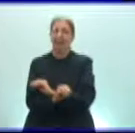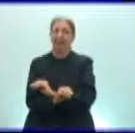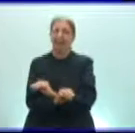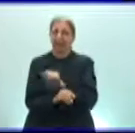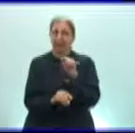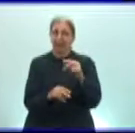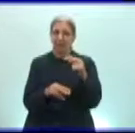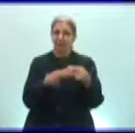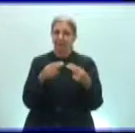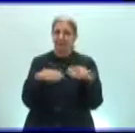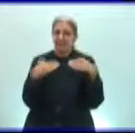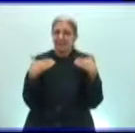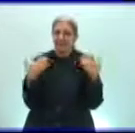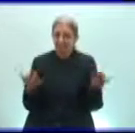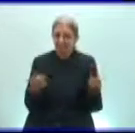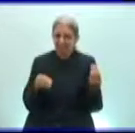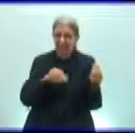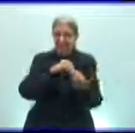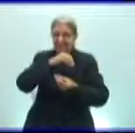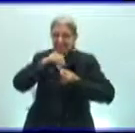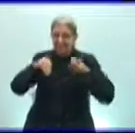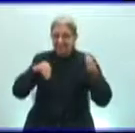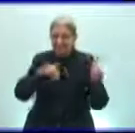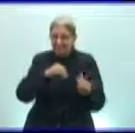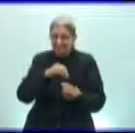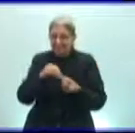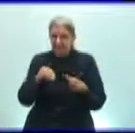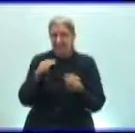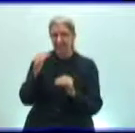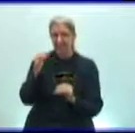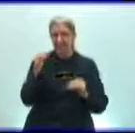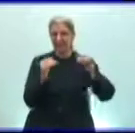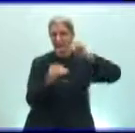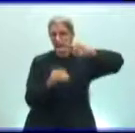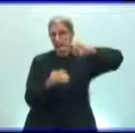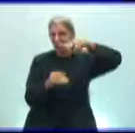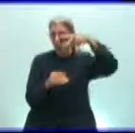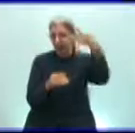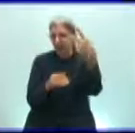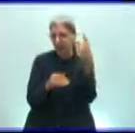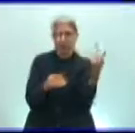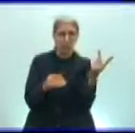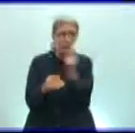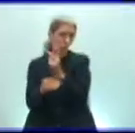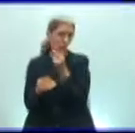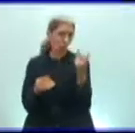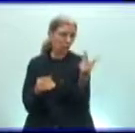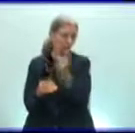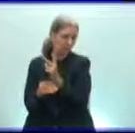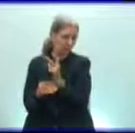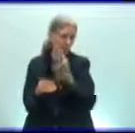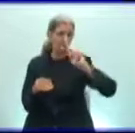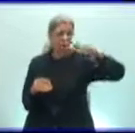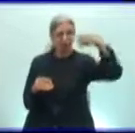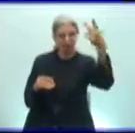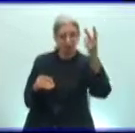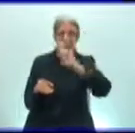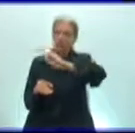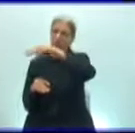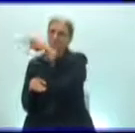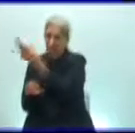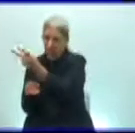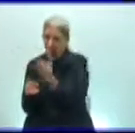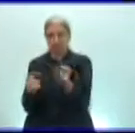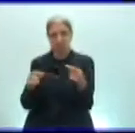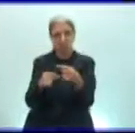hacer ahora? Una transformación, fíjense, elevar al cuadrado ambos miembros de la ecuación. Esta transformación, al elevar